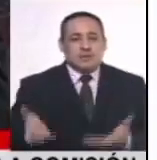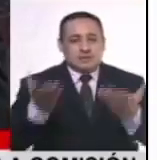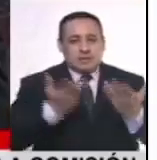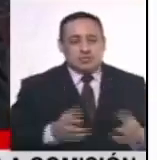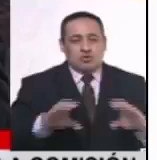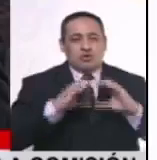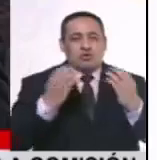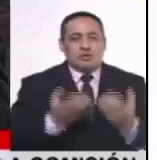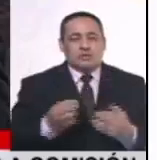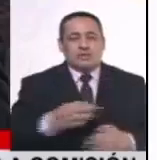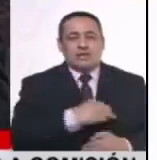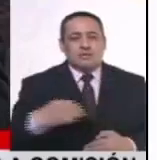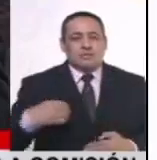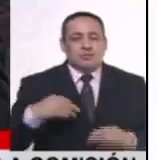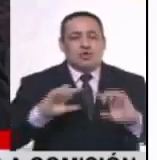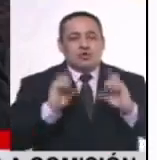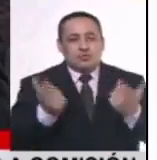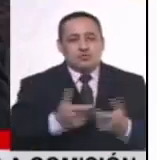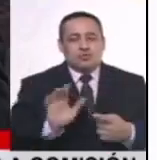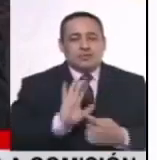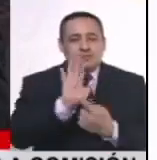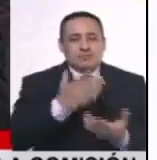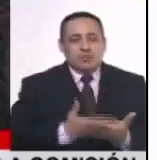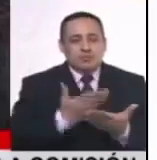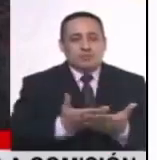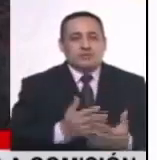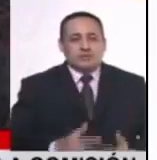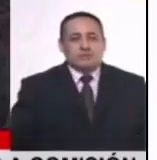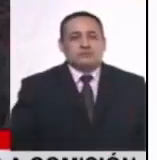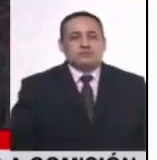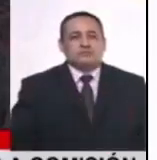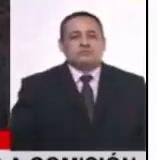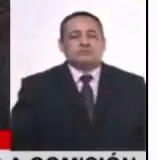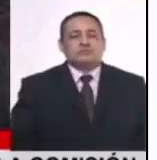señores congresistas miembros de la comisión a presentar sus propuestas.